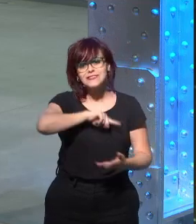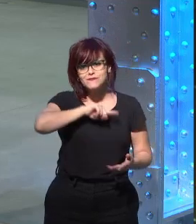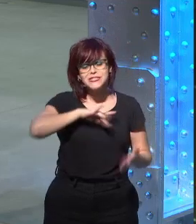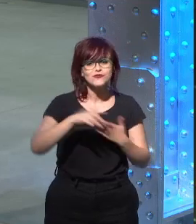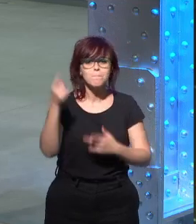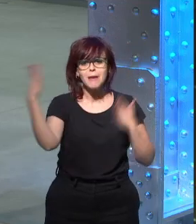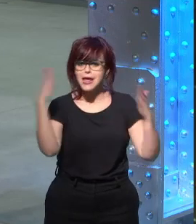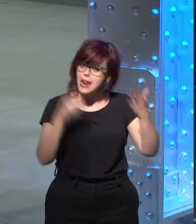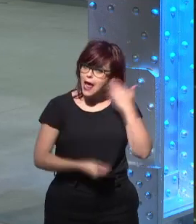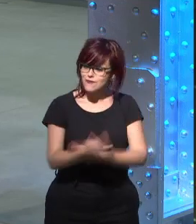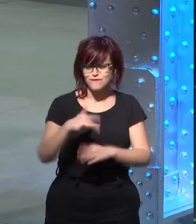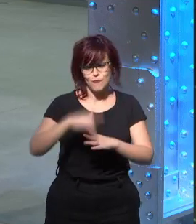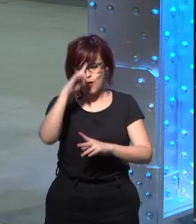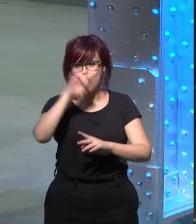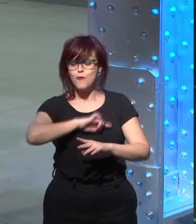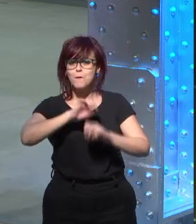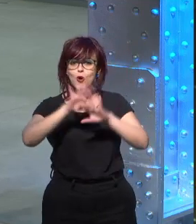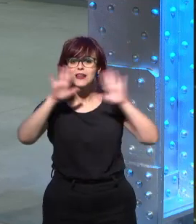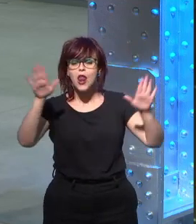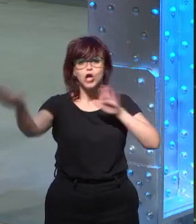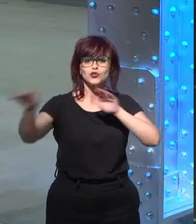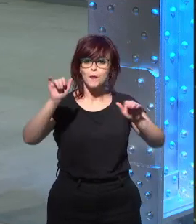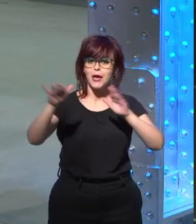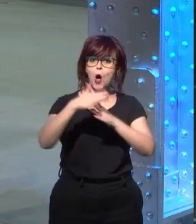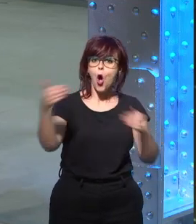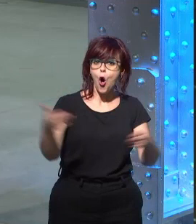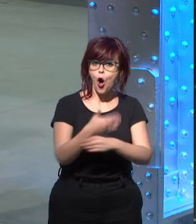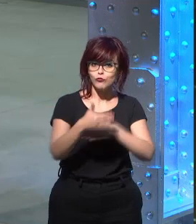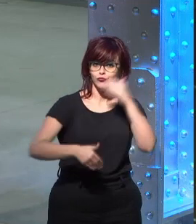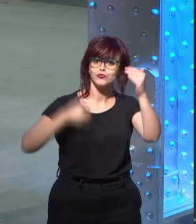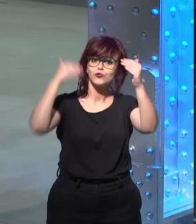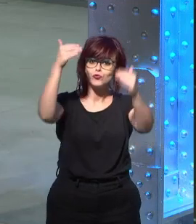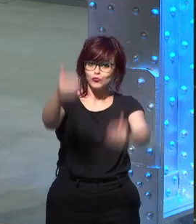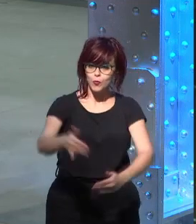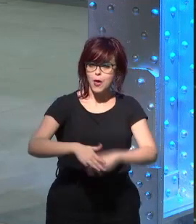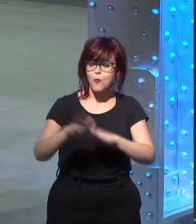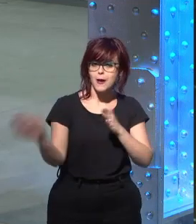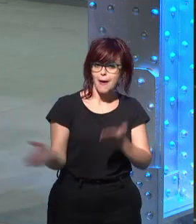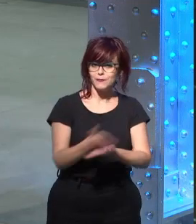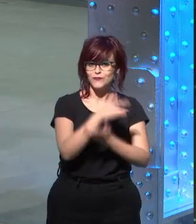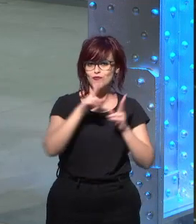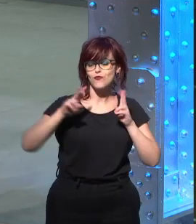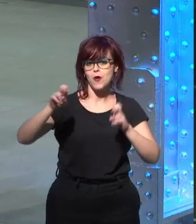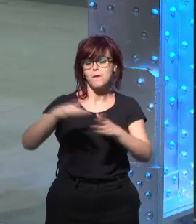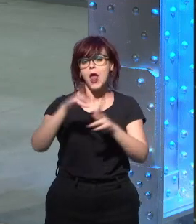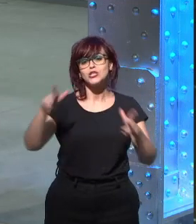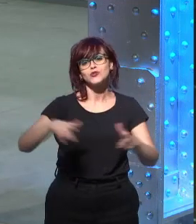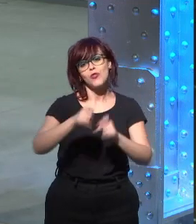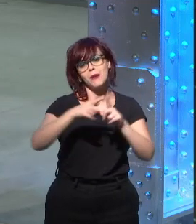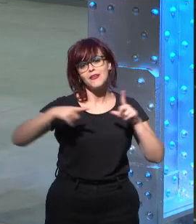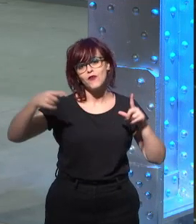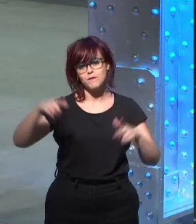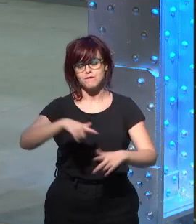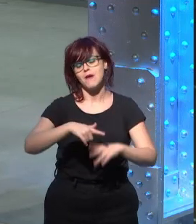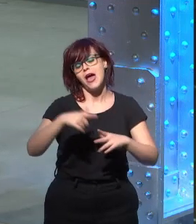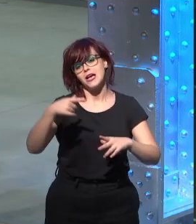eso ya nos ha quedado muy claro. Os convocamos en octubre a un nuevo capítulo organizado por la Sociedad Plataforma